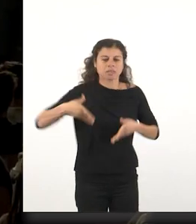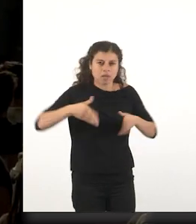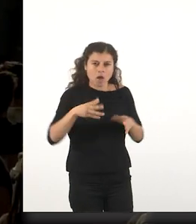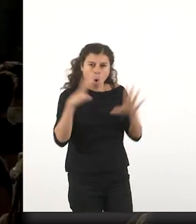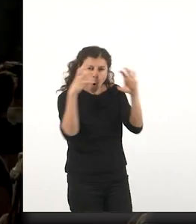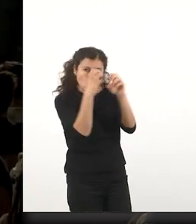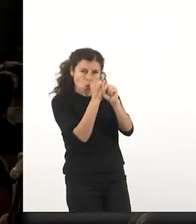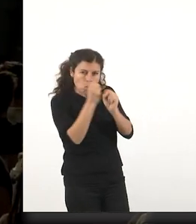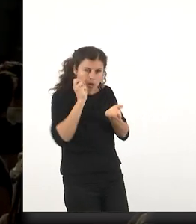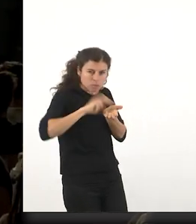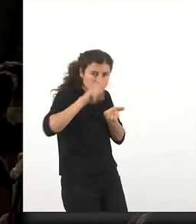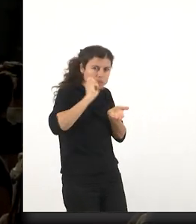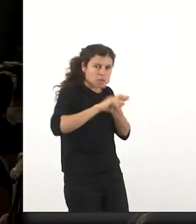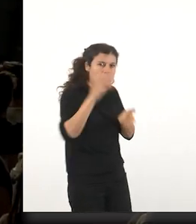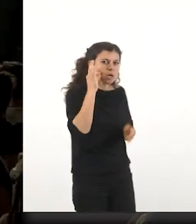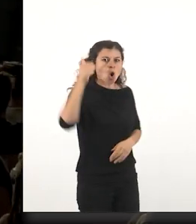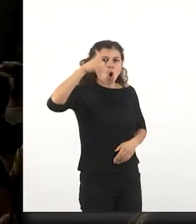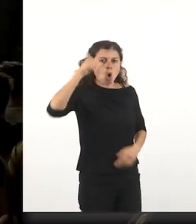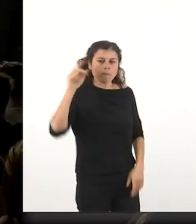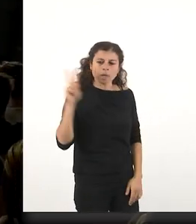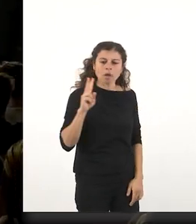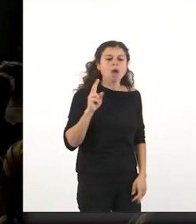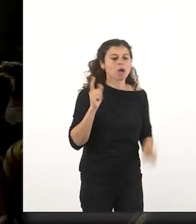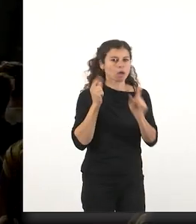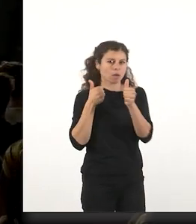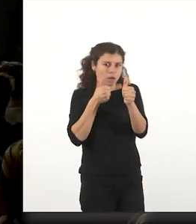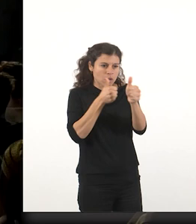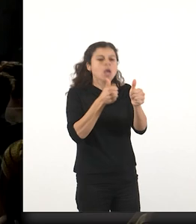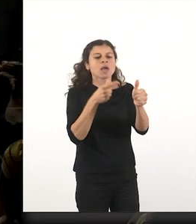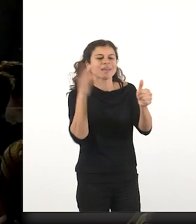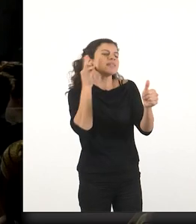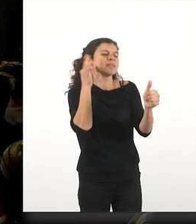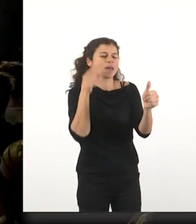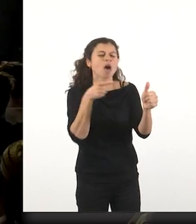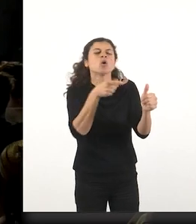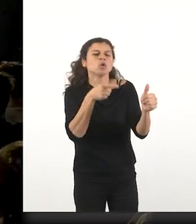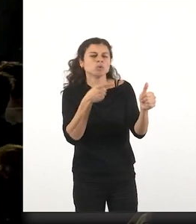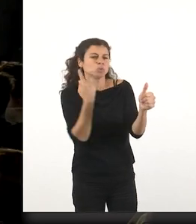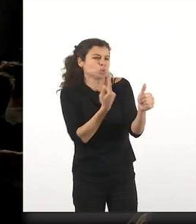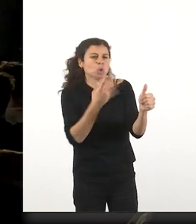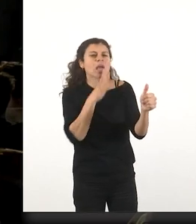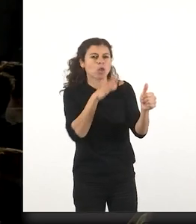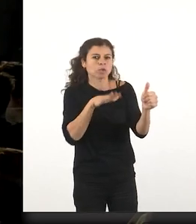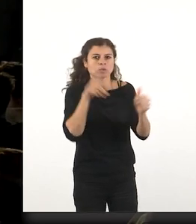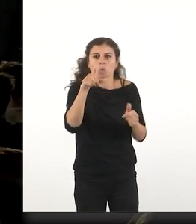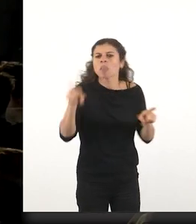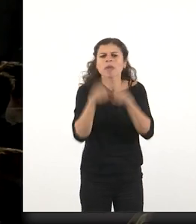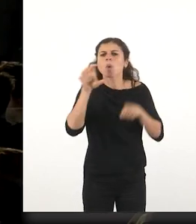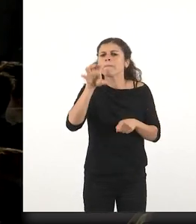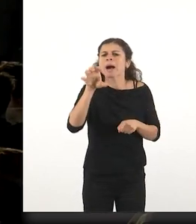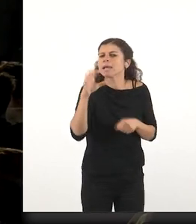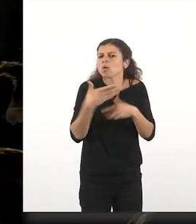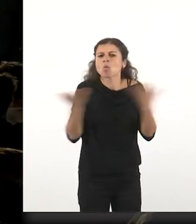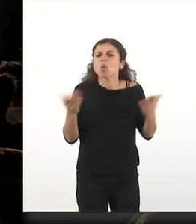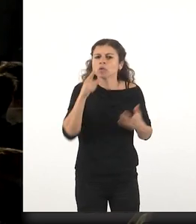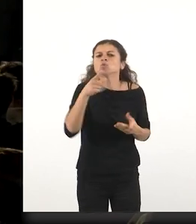Sí. Niño, ¿dónde vas tan sola? Mira, tu primera reacción, sea del país que sea, tenga la que tenga, tú esto como tía lo has aprendido, que biológico, ¿no? El